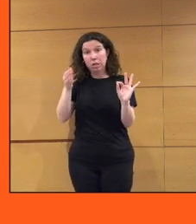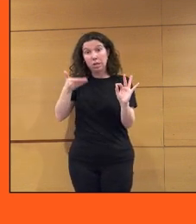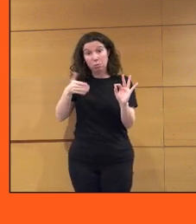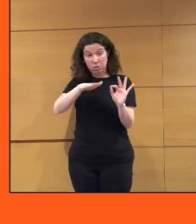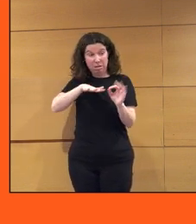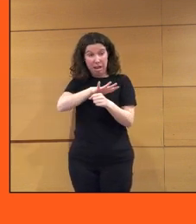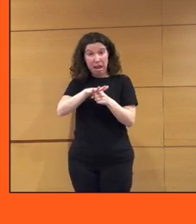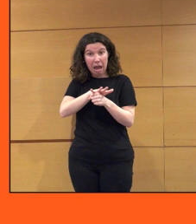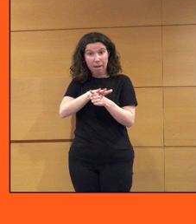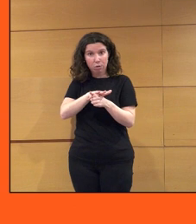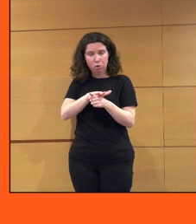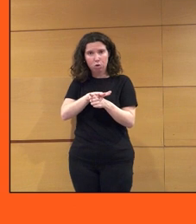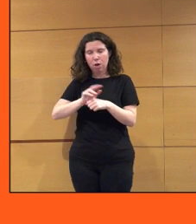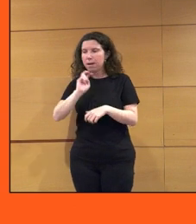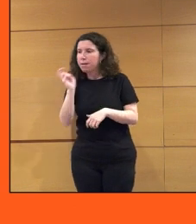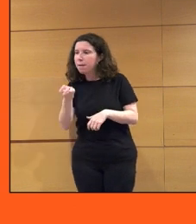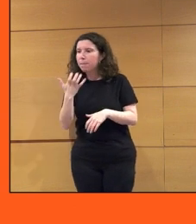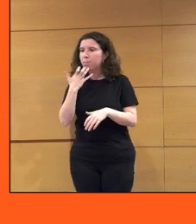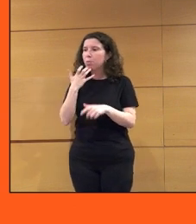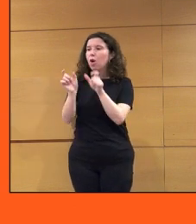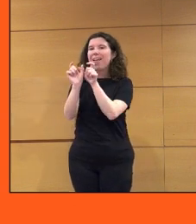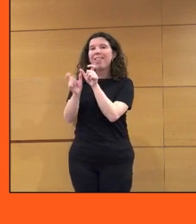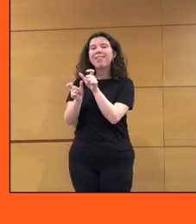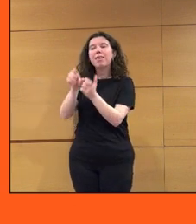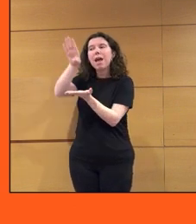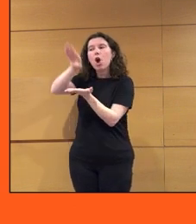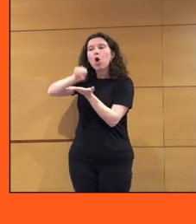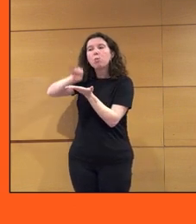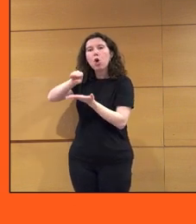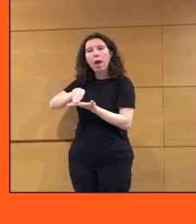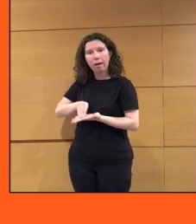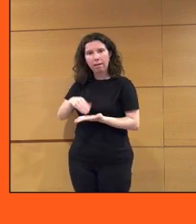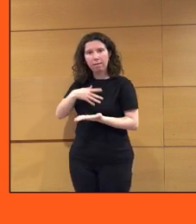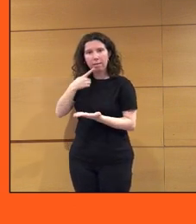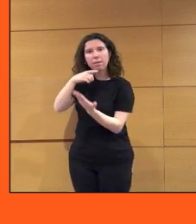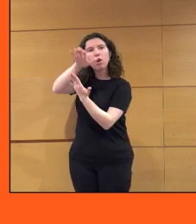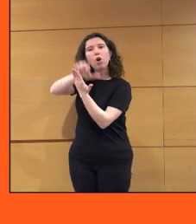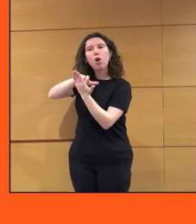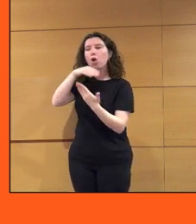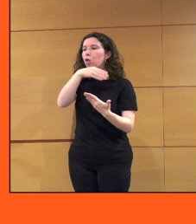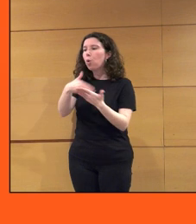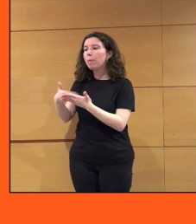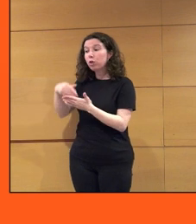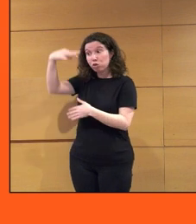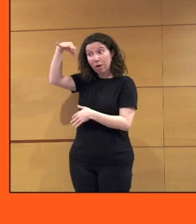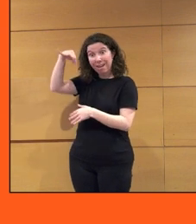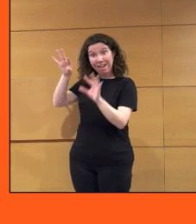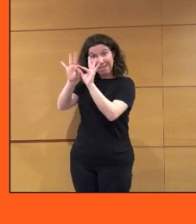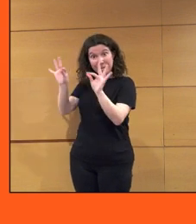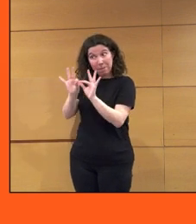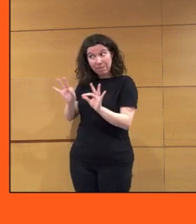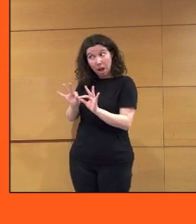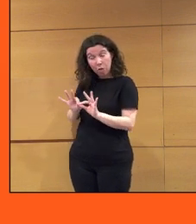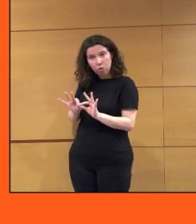tener datos y tener corpora, lo que se llama corpora, documentos originales y simplificados para poder entrenar